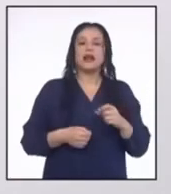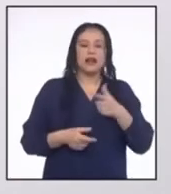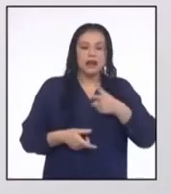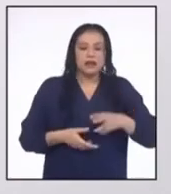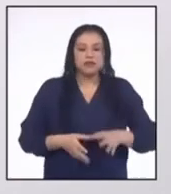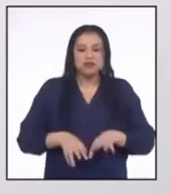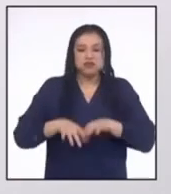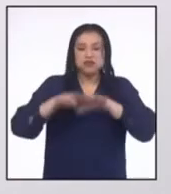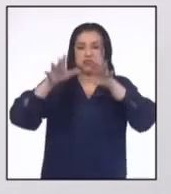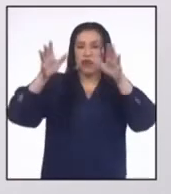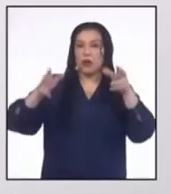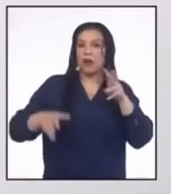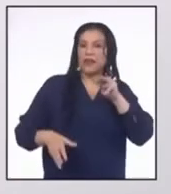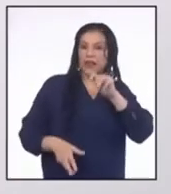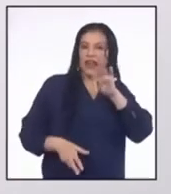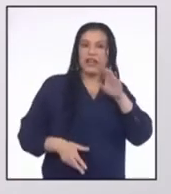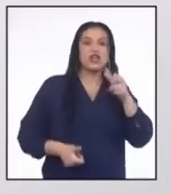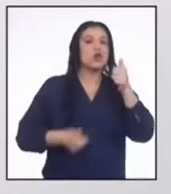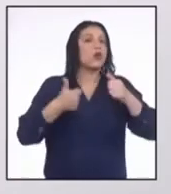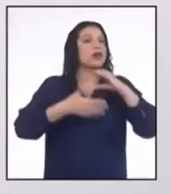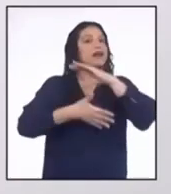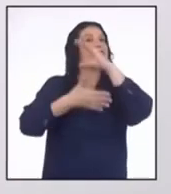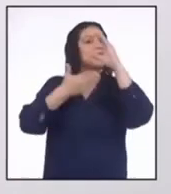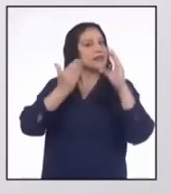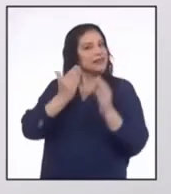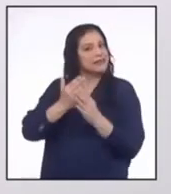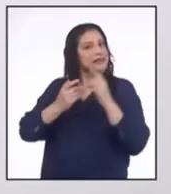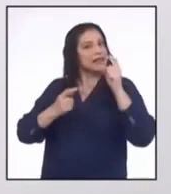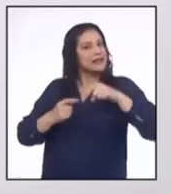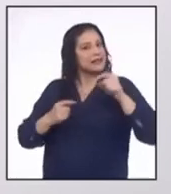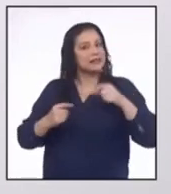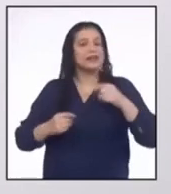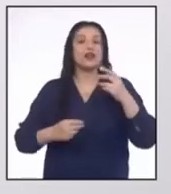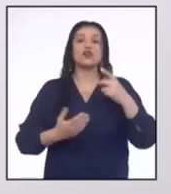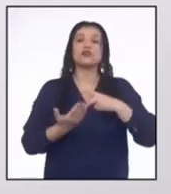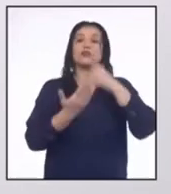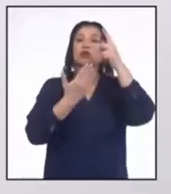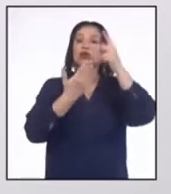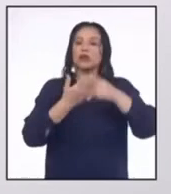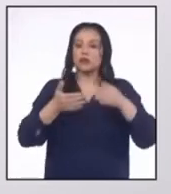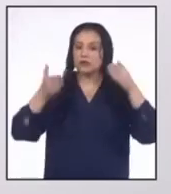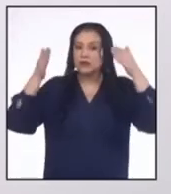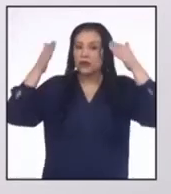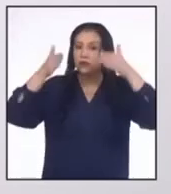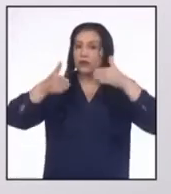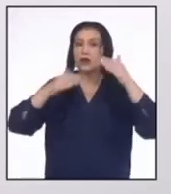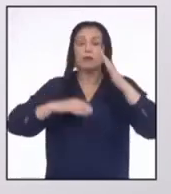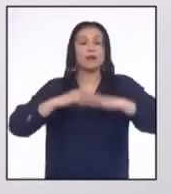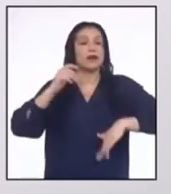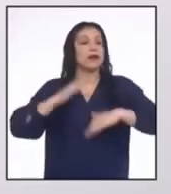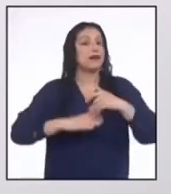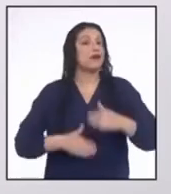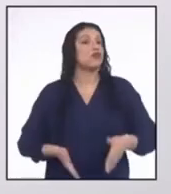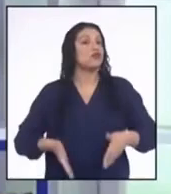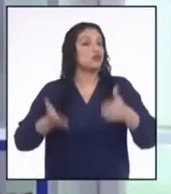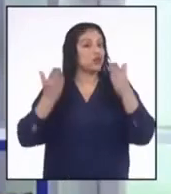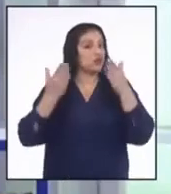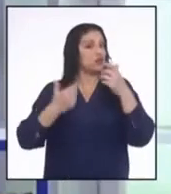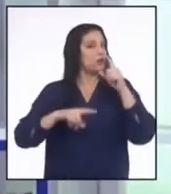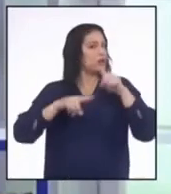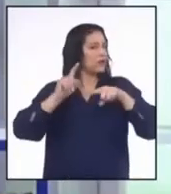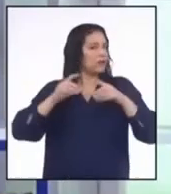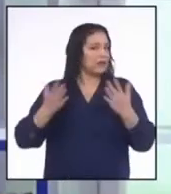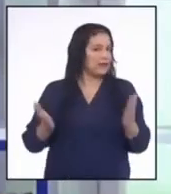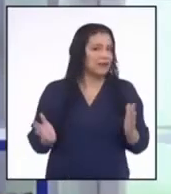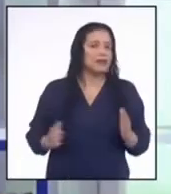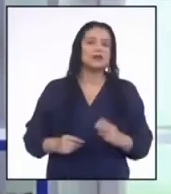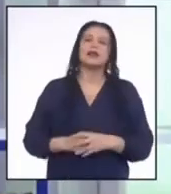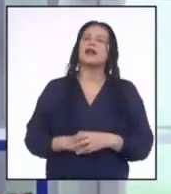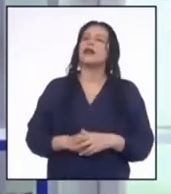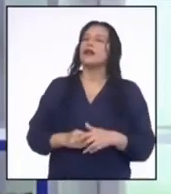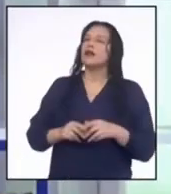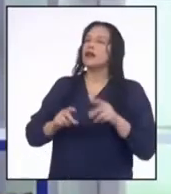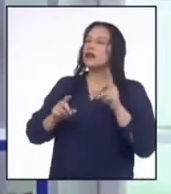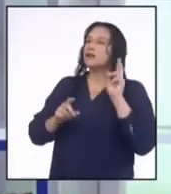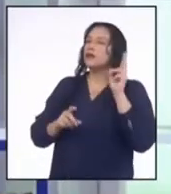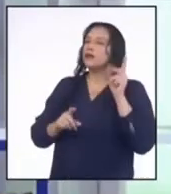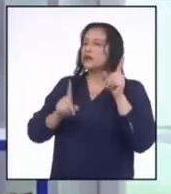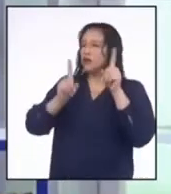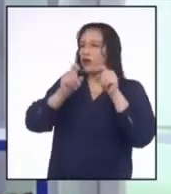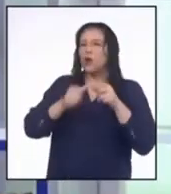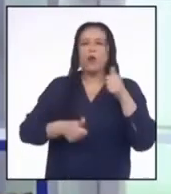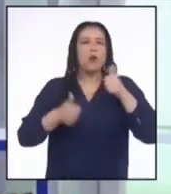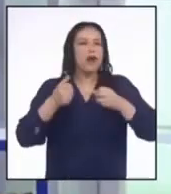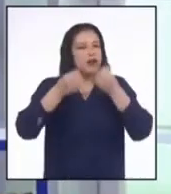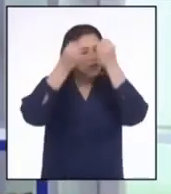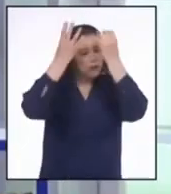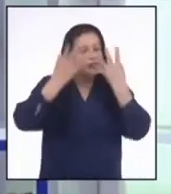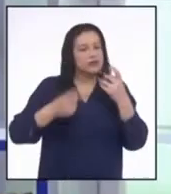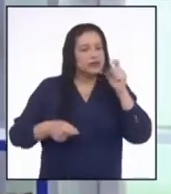las características que deberían tener los proyectos destinados para la construcción de obras. Profesora, ¿qué información